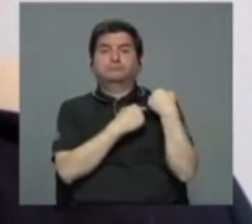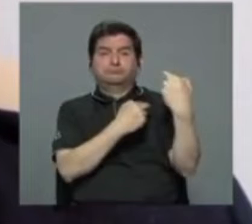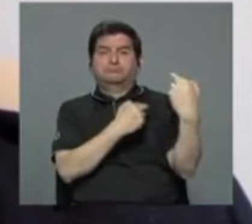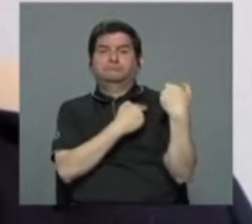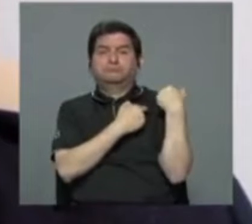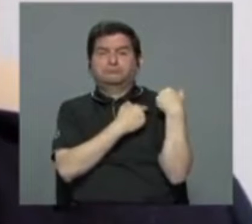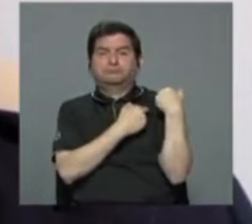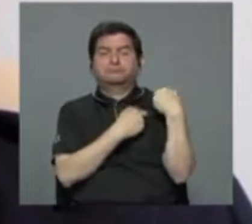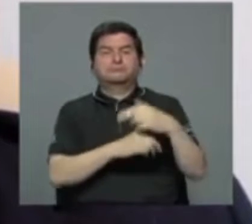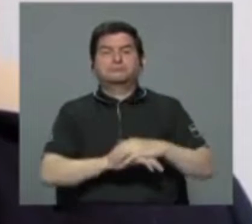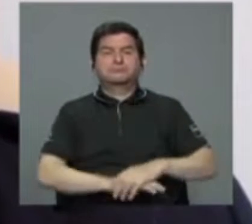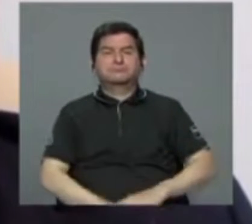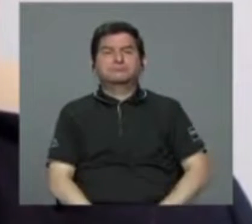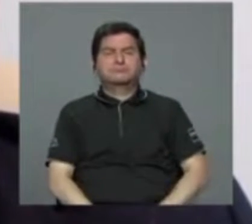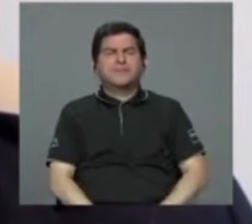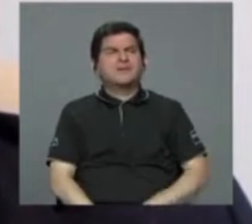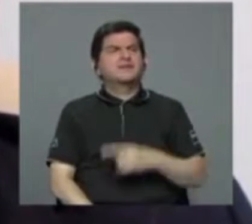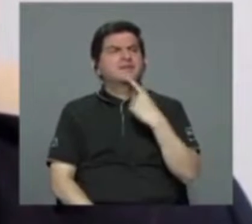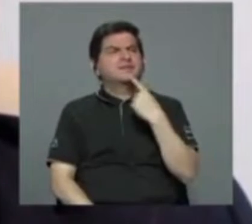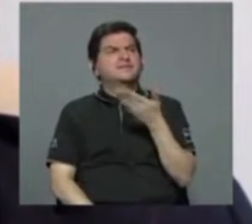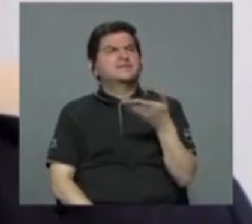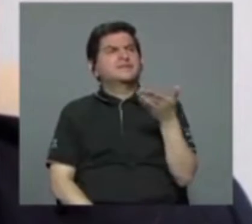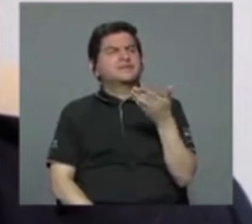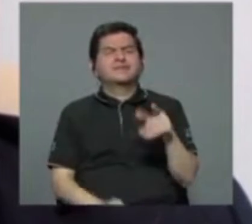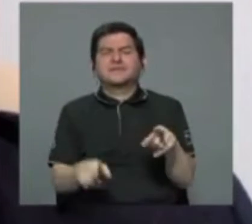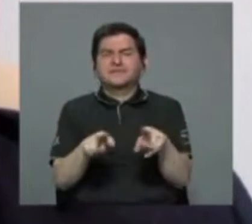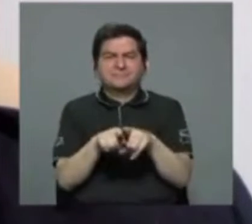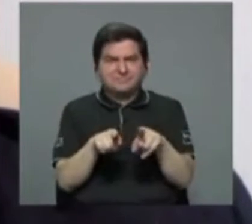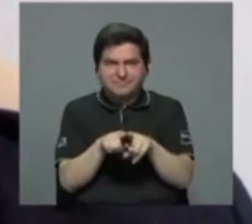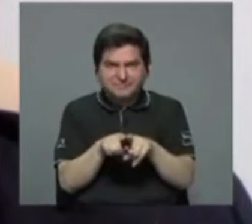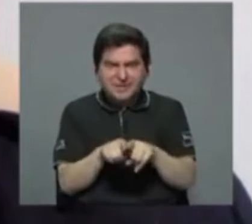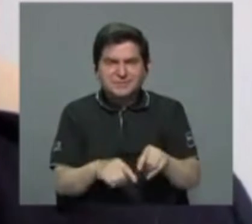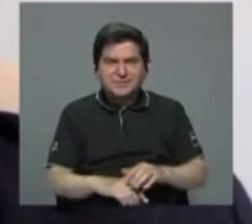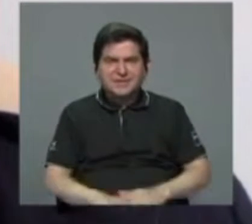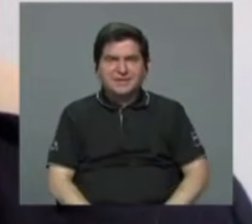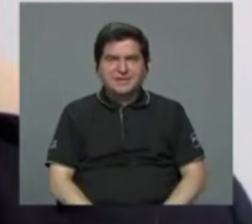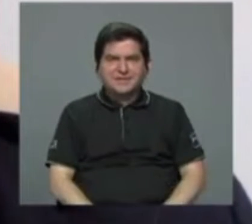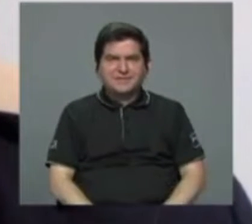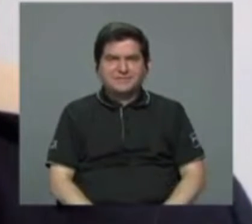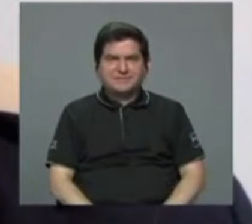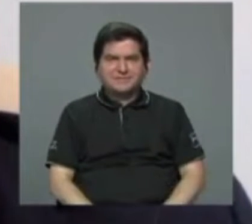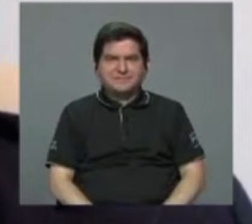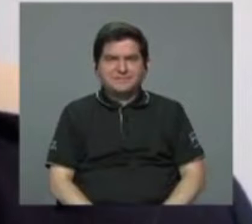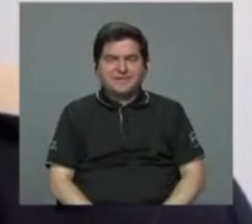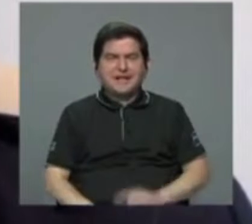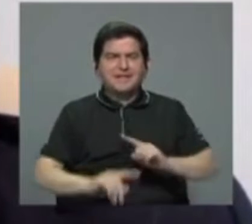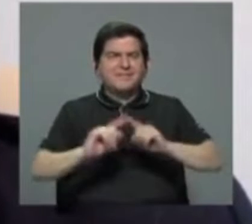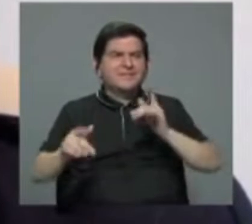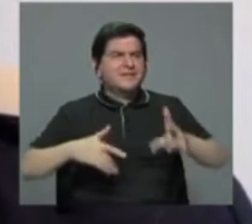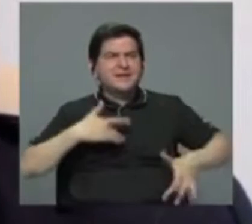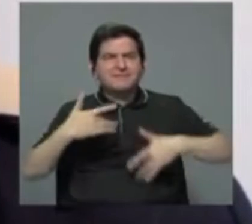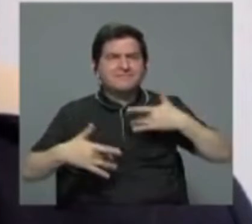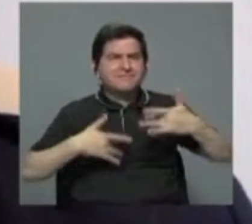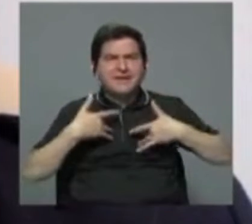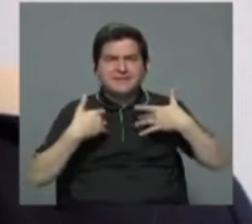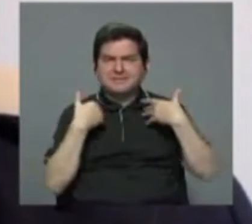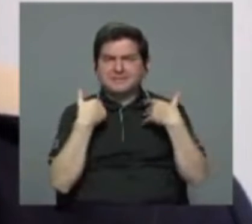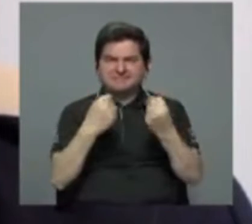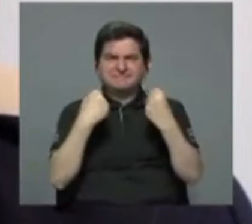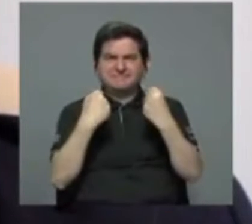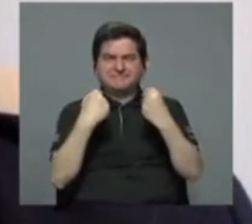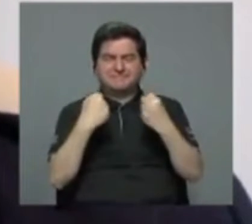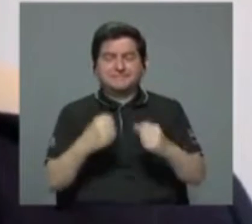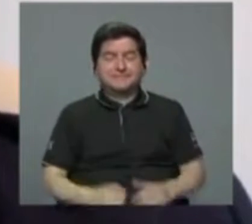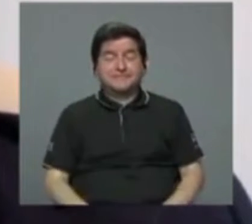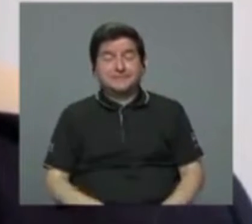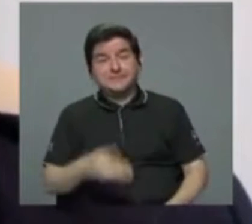responsabilidad, y que le diría también una serie de sentimientos fuertes